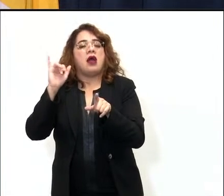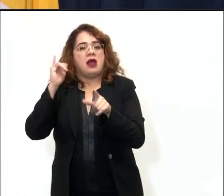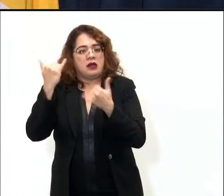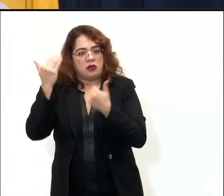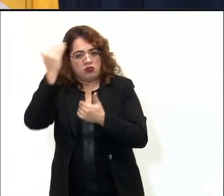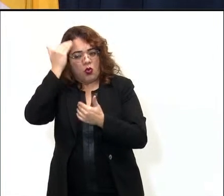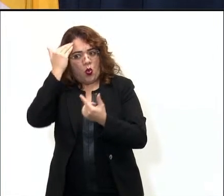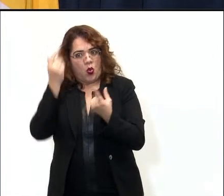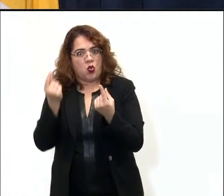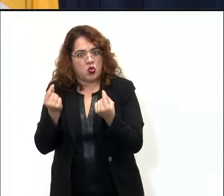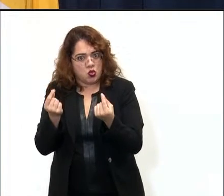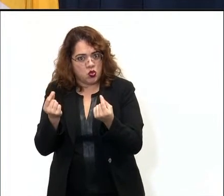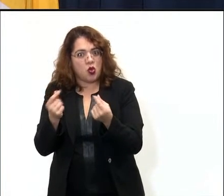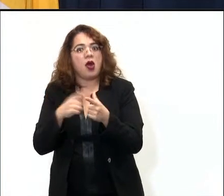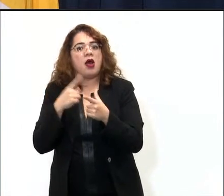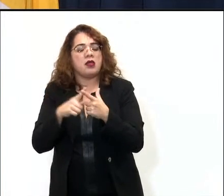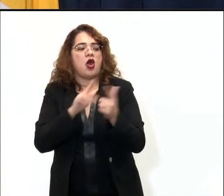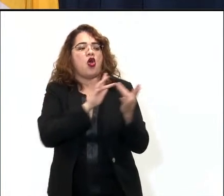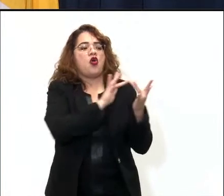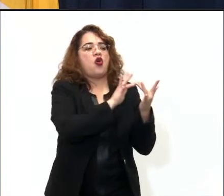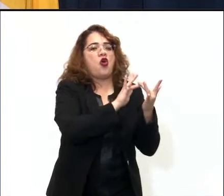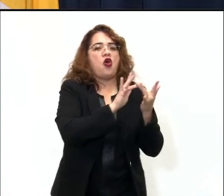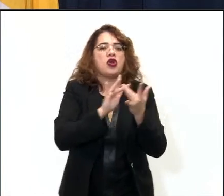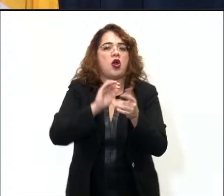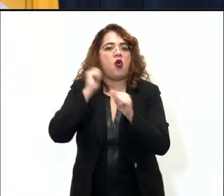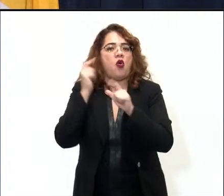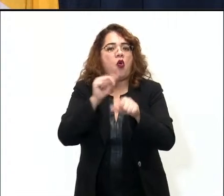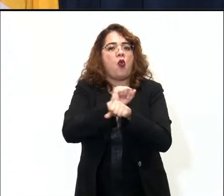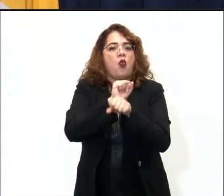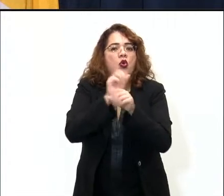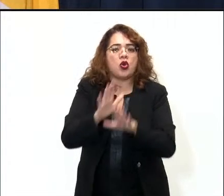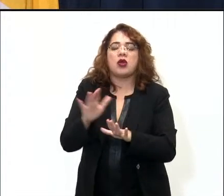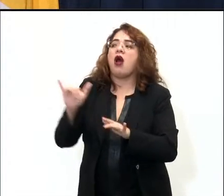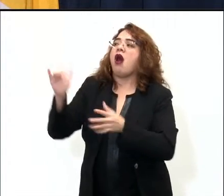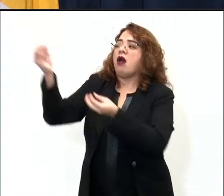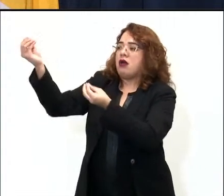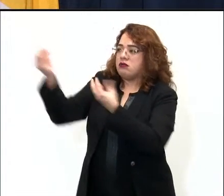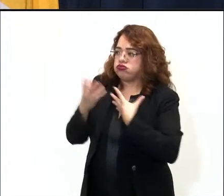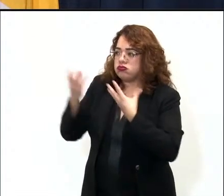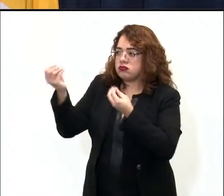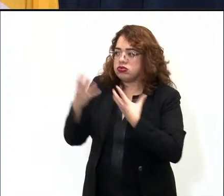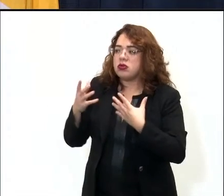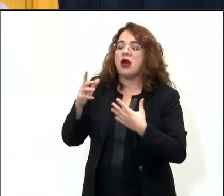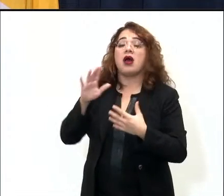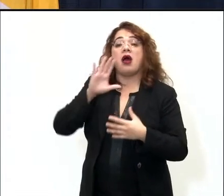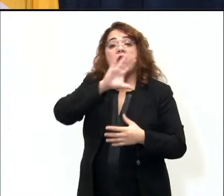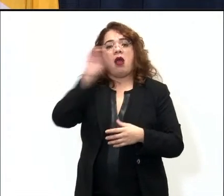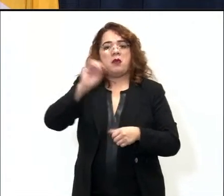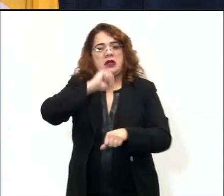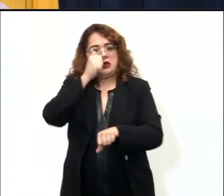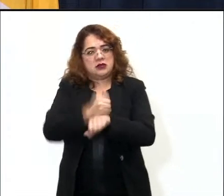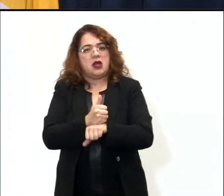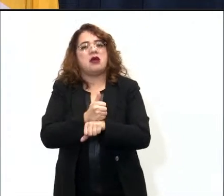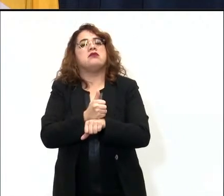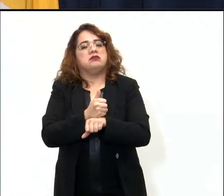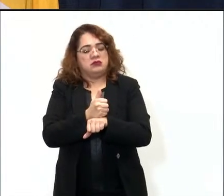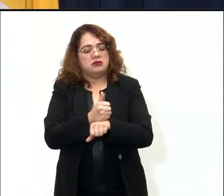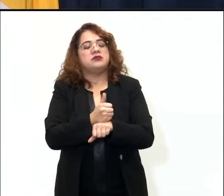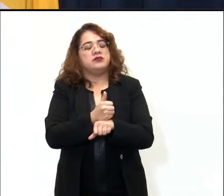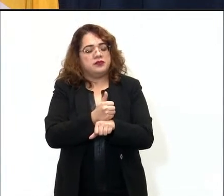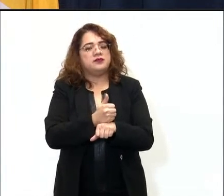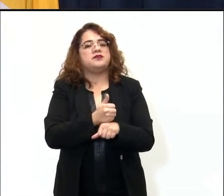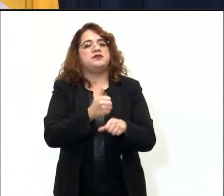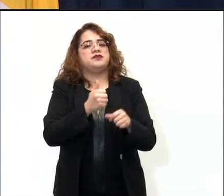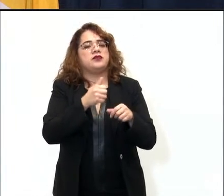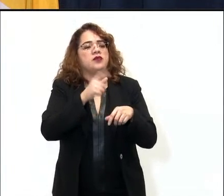para notificarlos si van a recibir o cuándo vayan a recibir esa vacuna. Aquellas personas, por